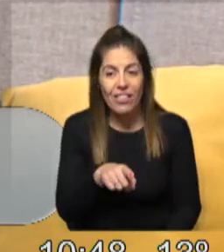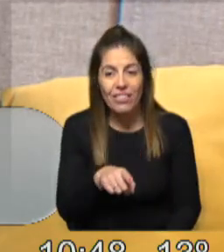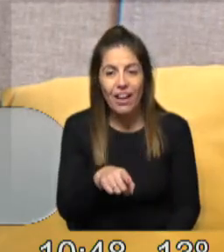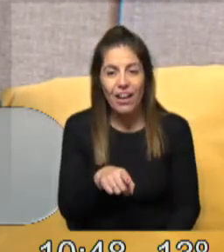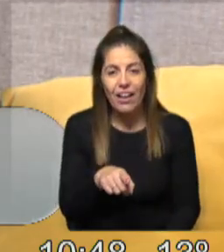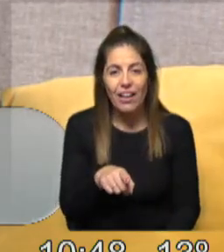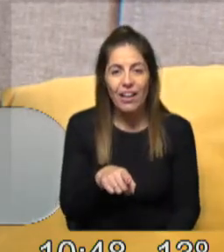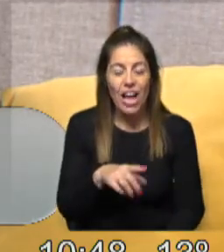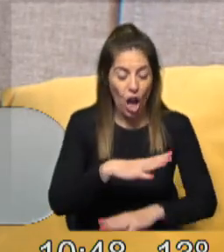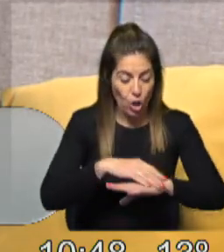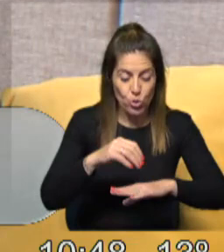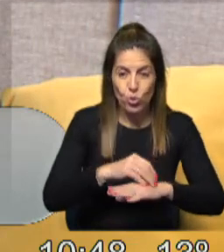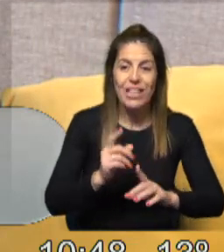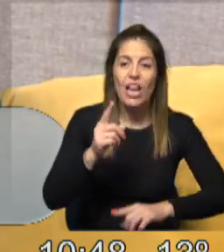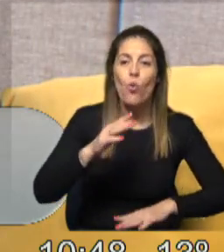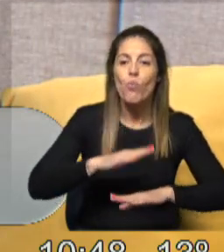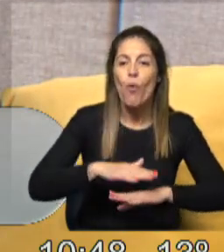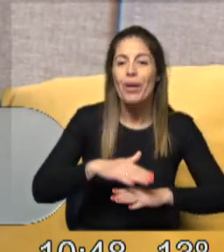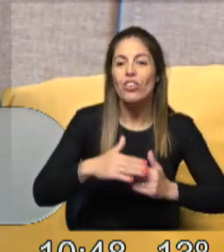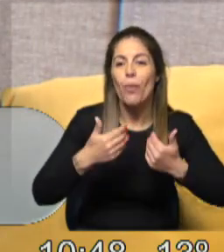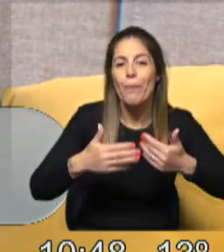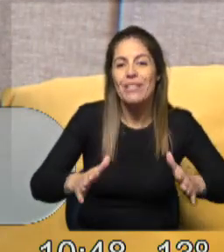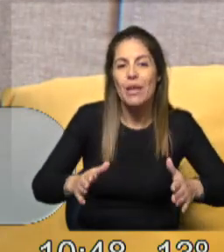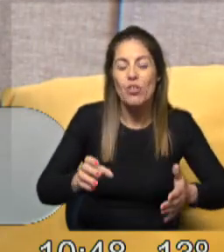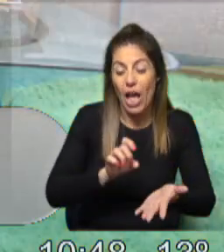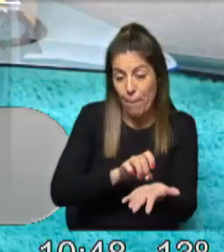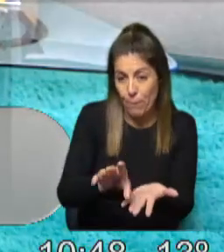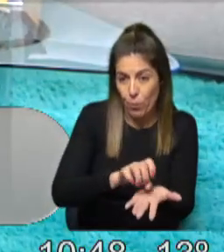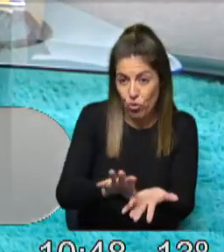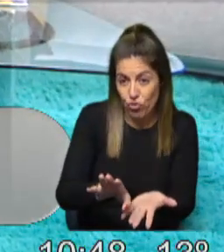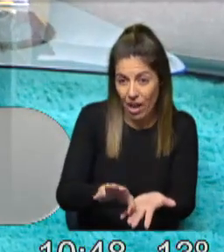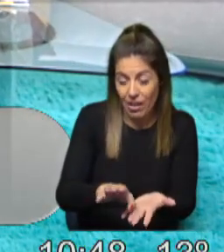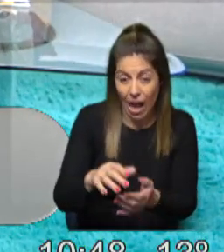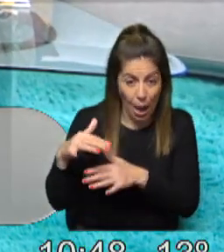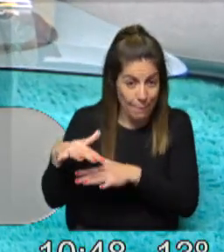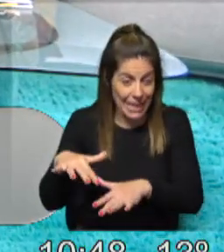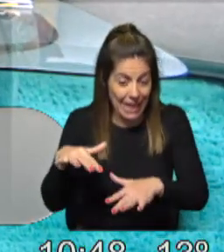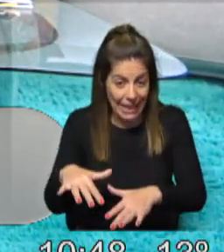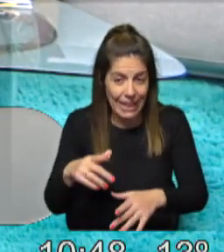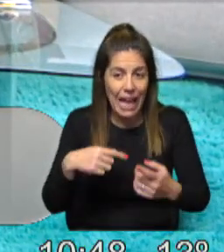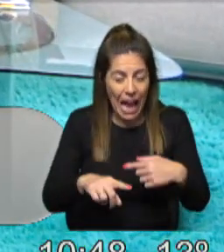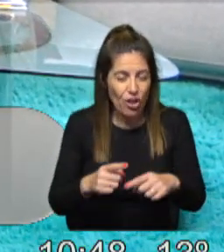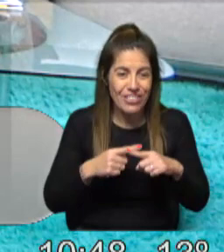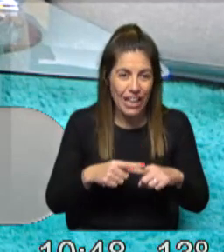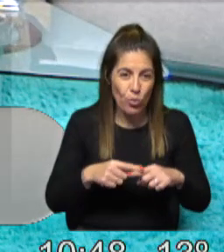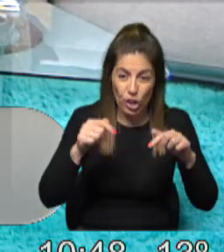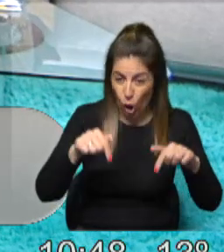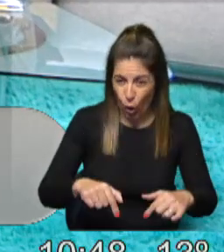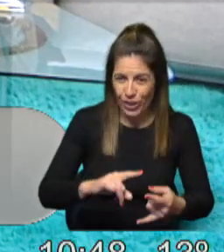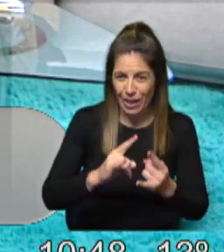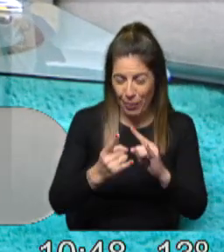en Suecia en algún momento empecemos a expulsar a los migrantes. Algo que se está discutiendo hoy en el